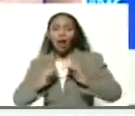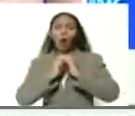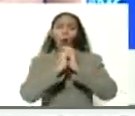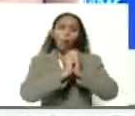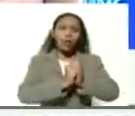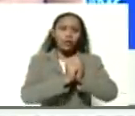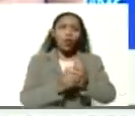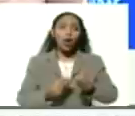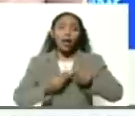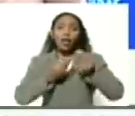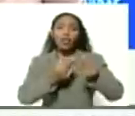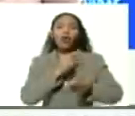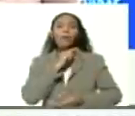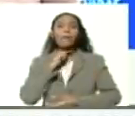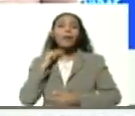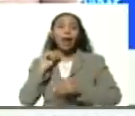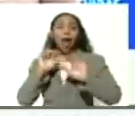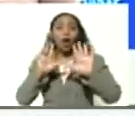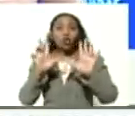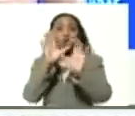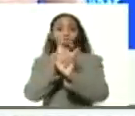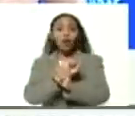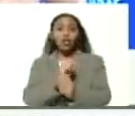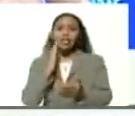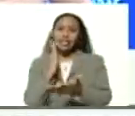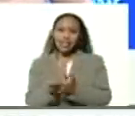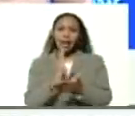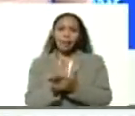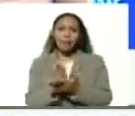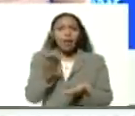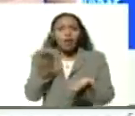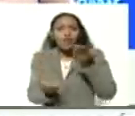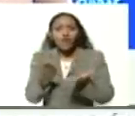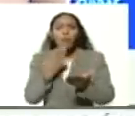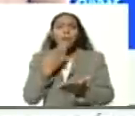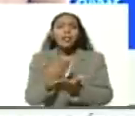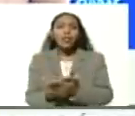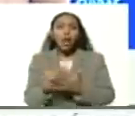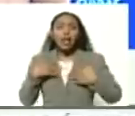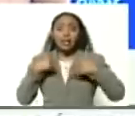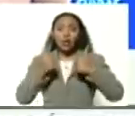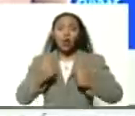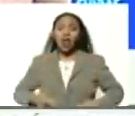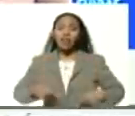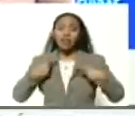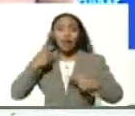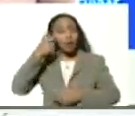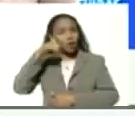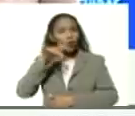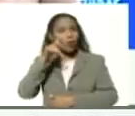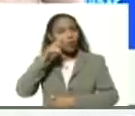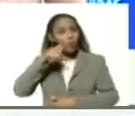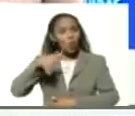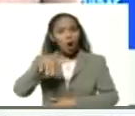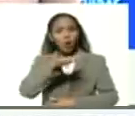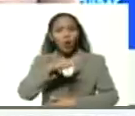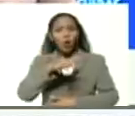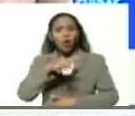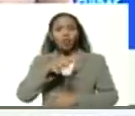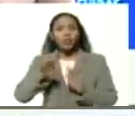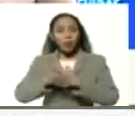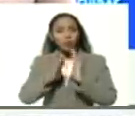dio el Padre Numa a las 8 de la noche, siempre pidiendo por la salud y la vida de nuestro pueblo y de los pueblos del